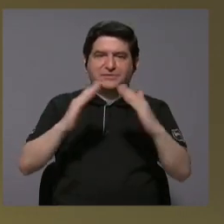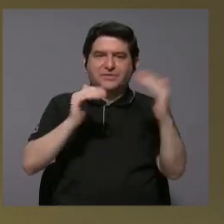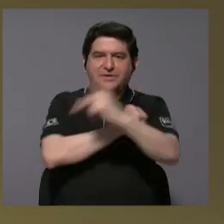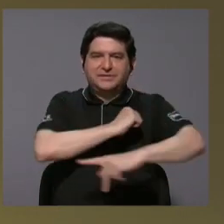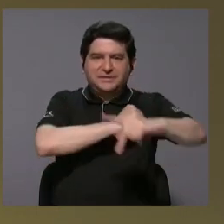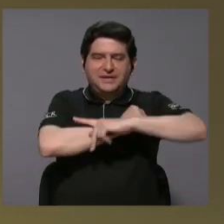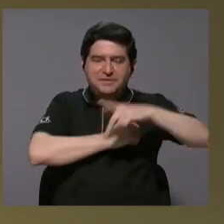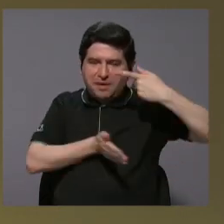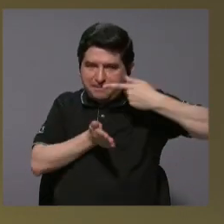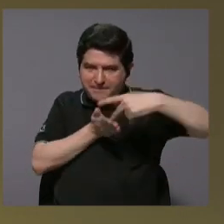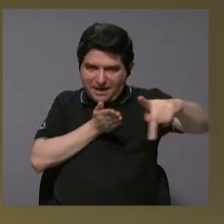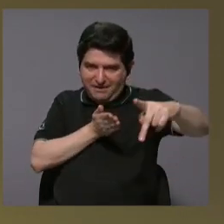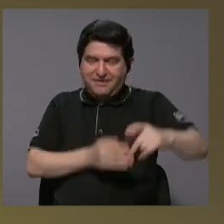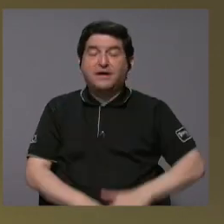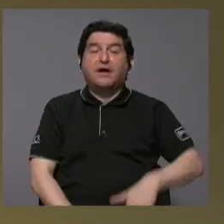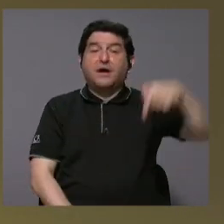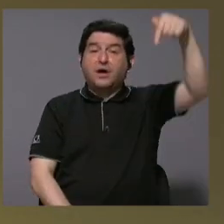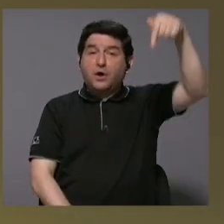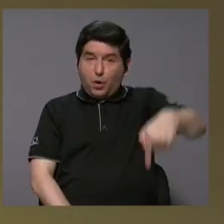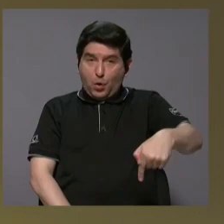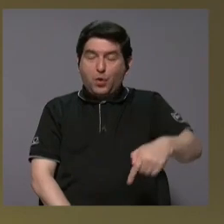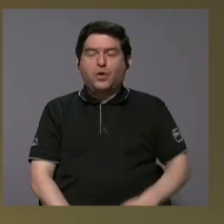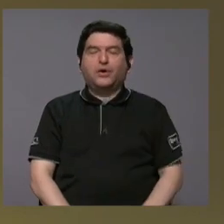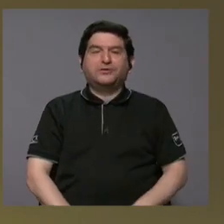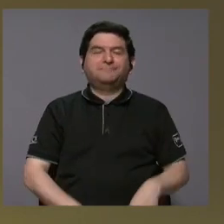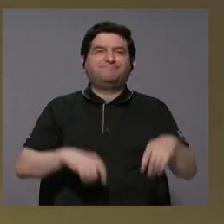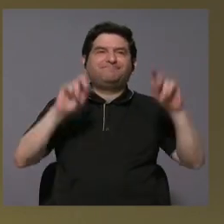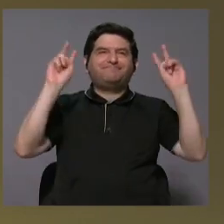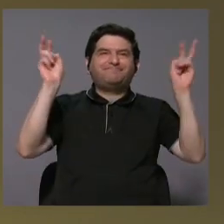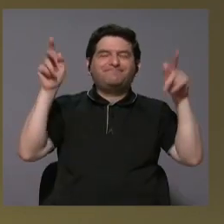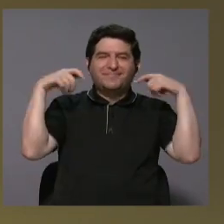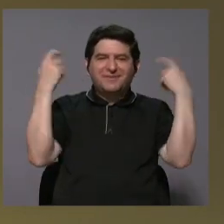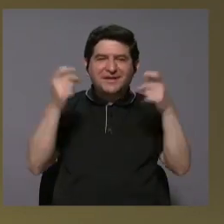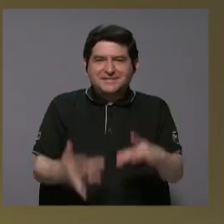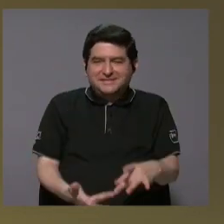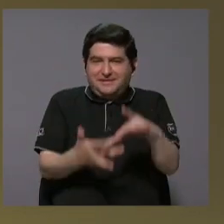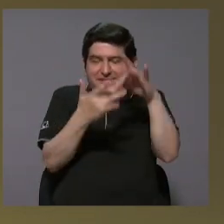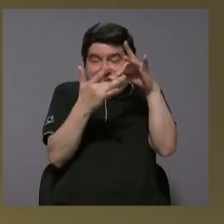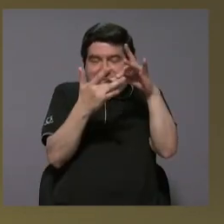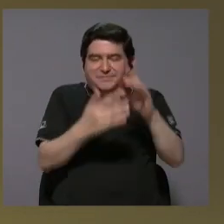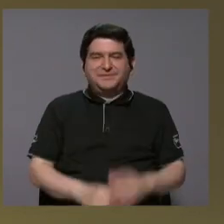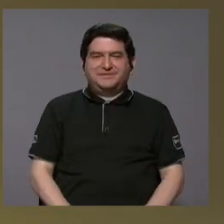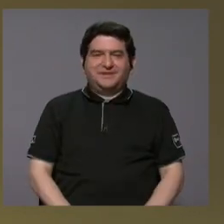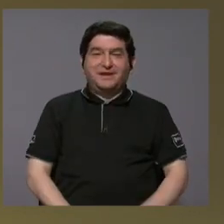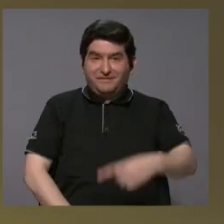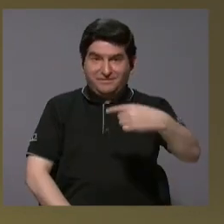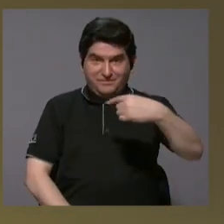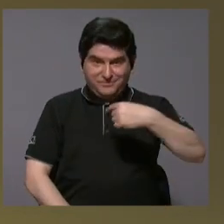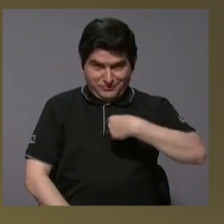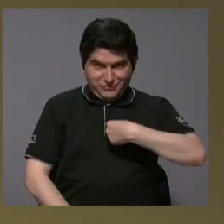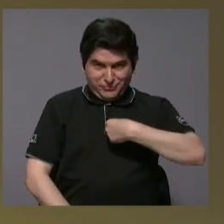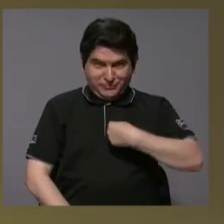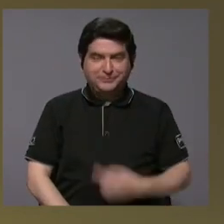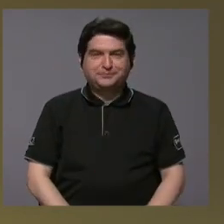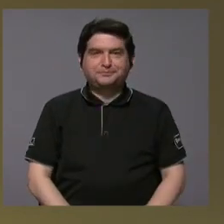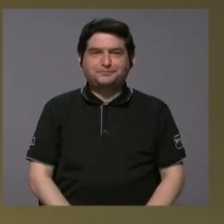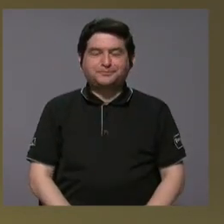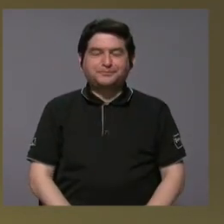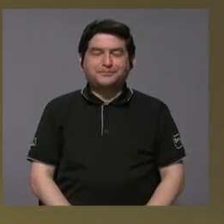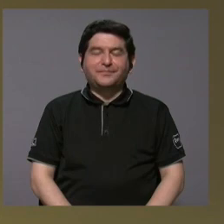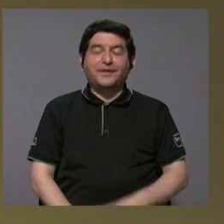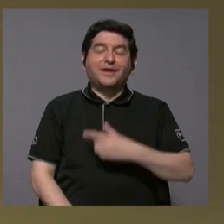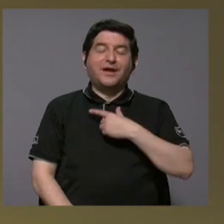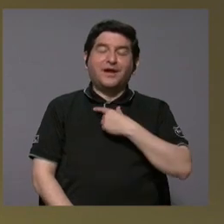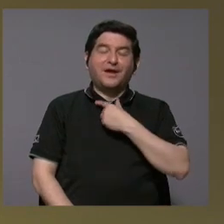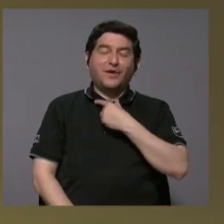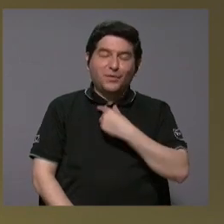este país. Y hoy tenemos una fiesta particular a la que yo, además del placer de